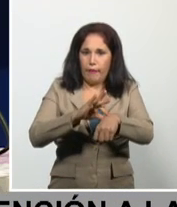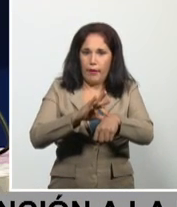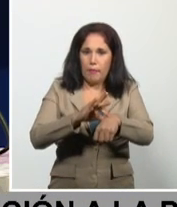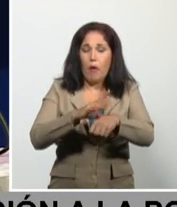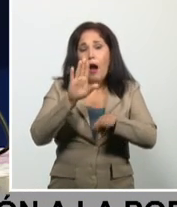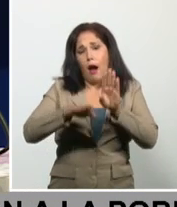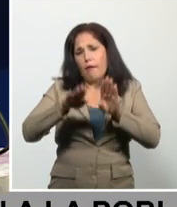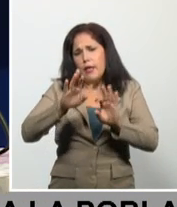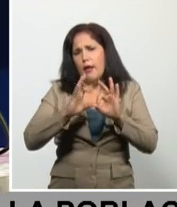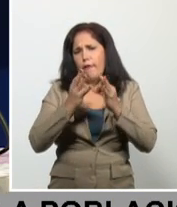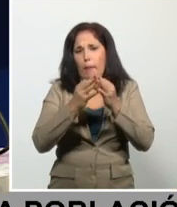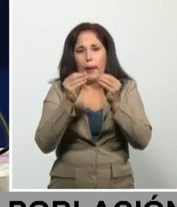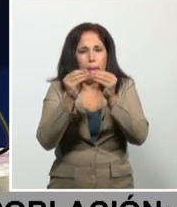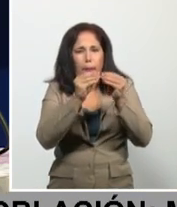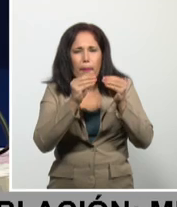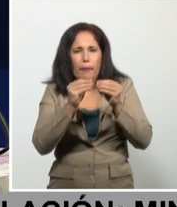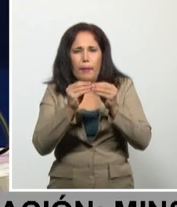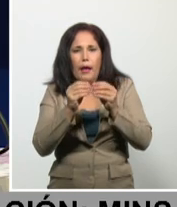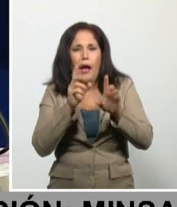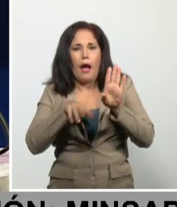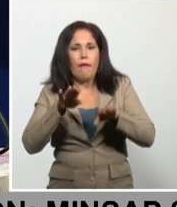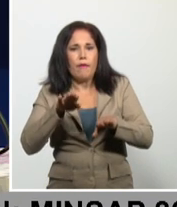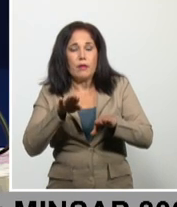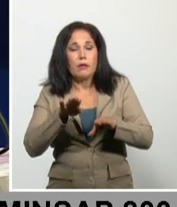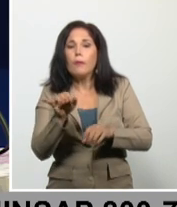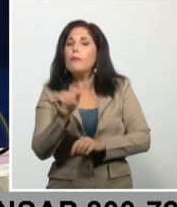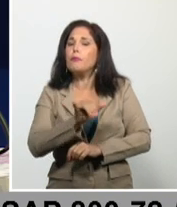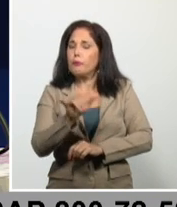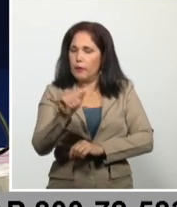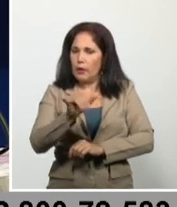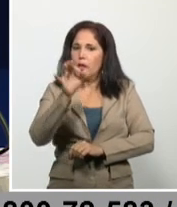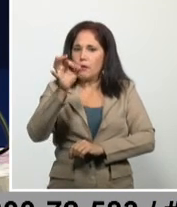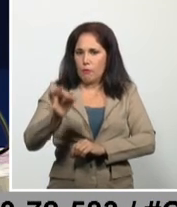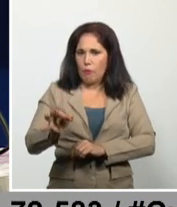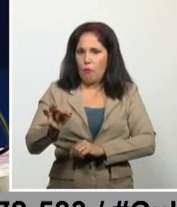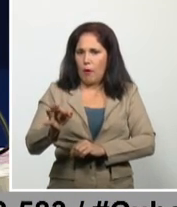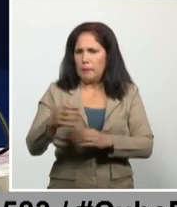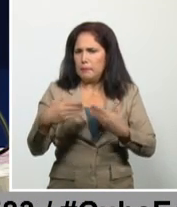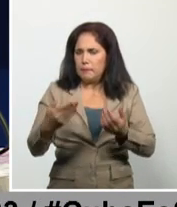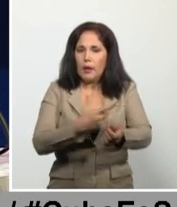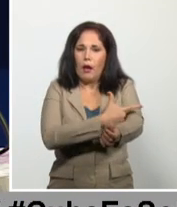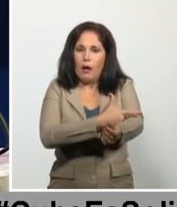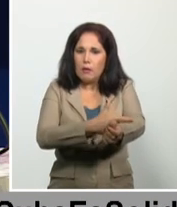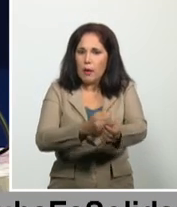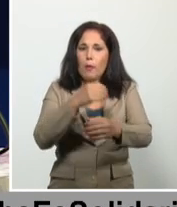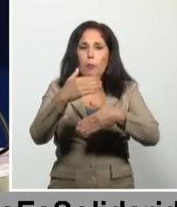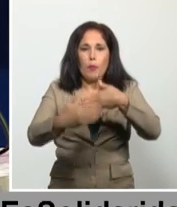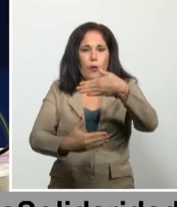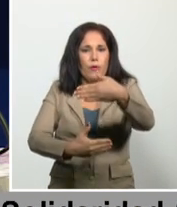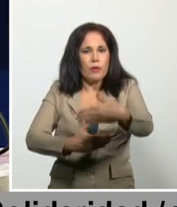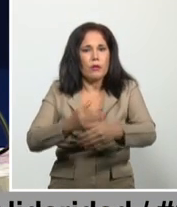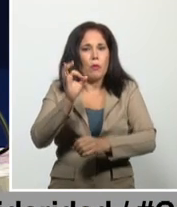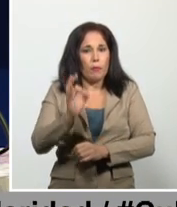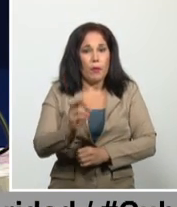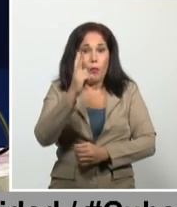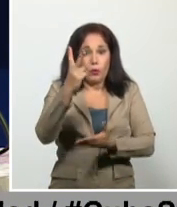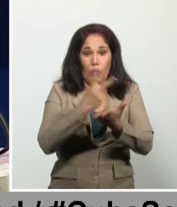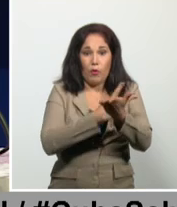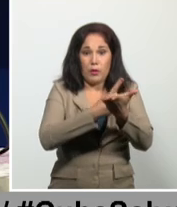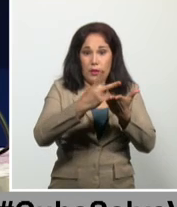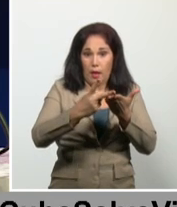en muchos casos, ¿no? Pues se hace el mismo proceso de cuarentena